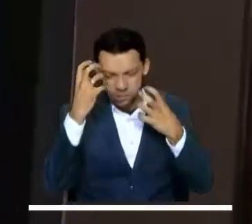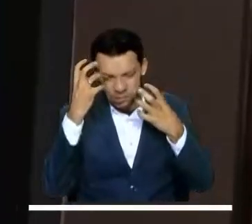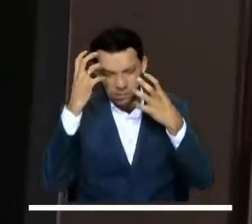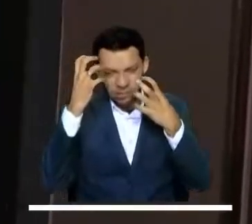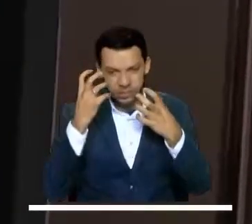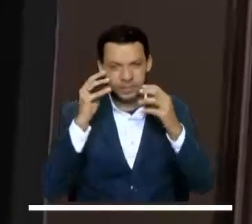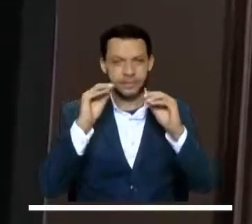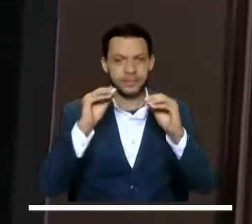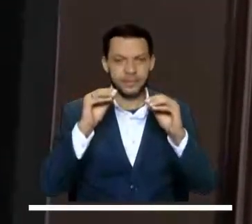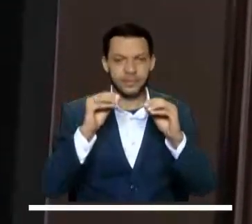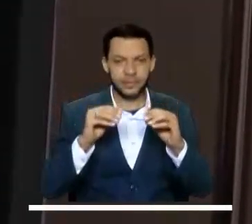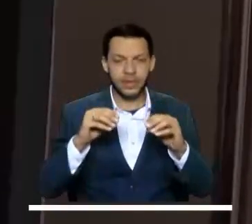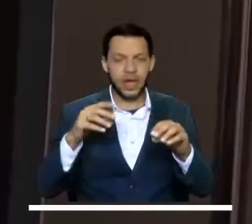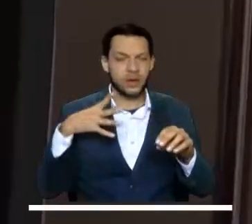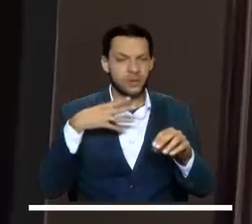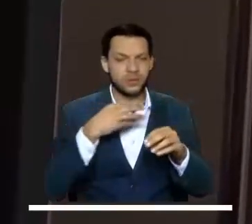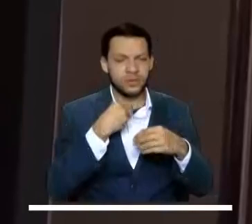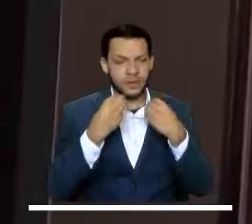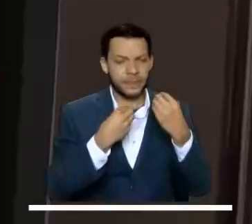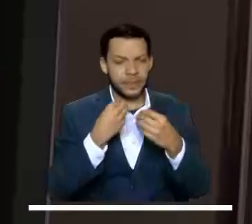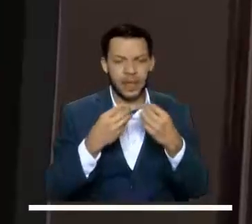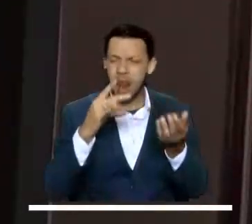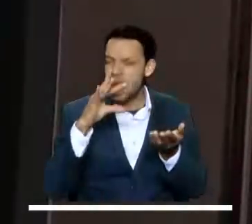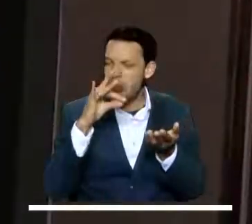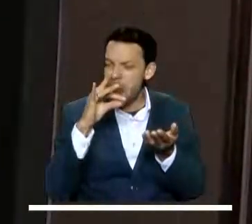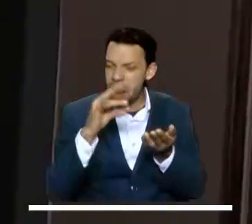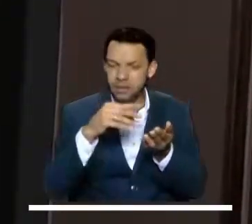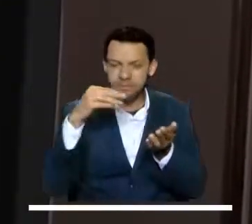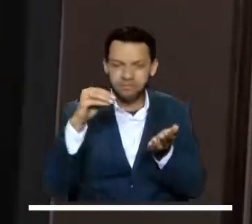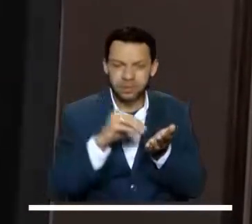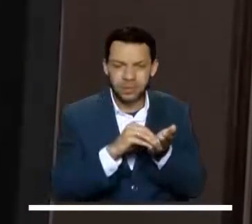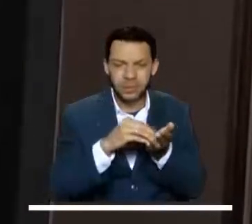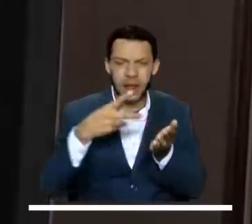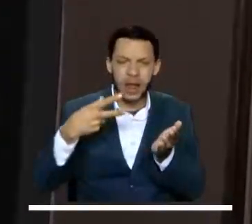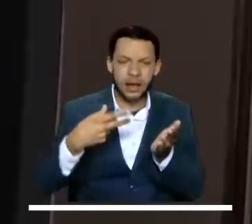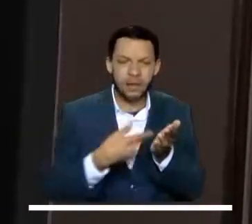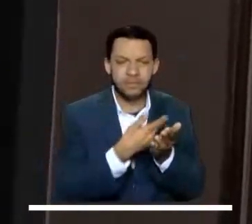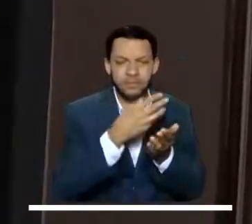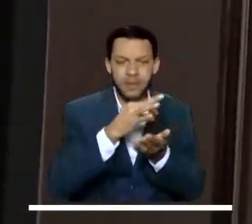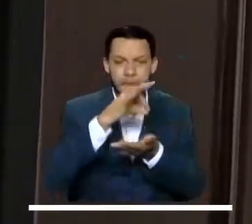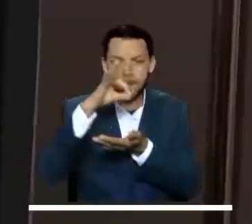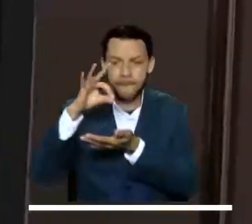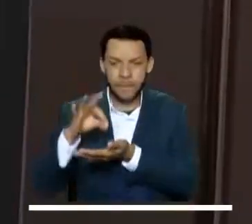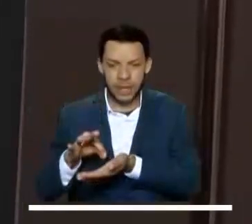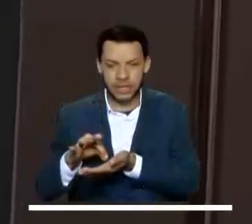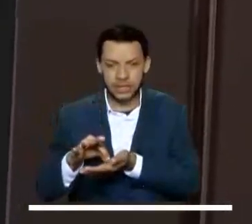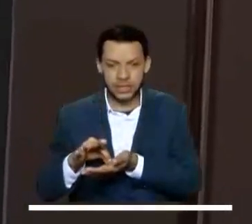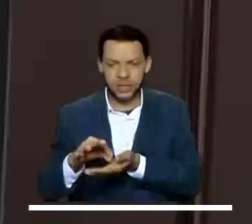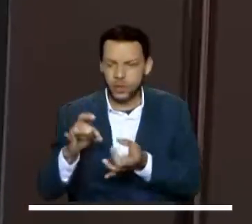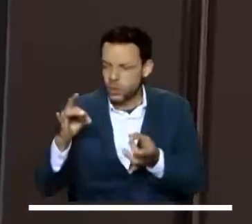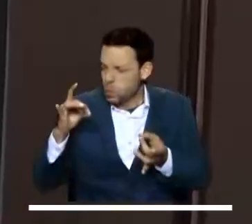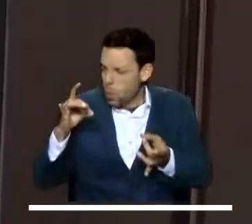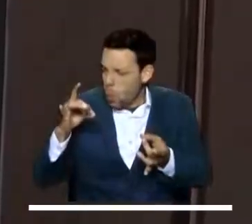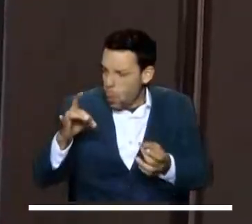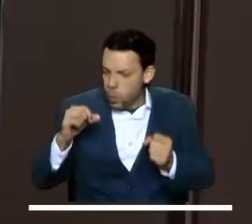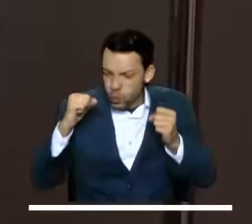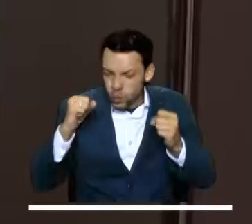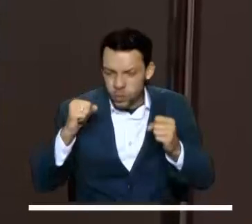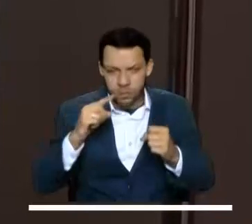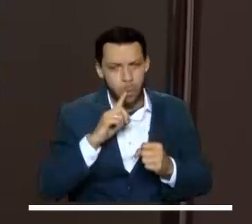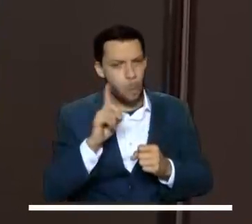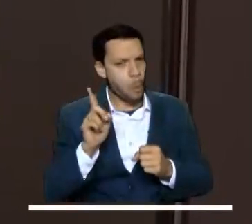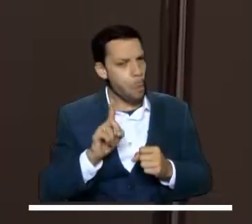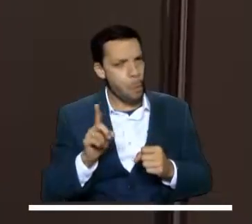medicamento. Ahí vamos a pellizcar la mucosa, cerramos. Esta toma de biopsia no es dolorosa. La gente cree que es dolorosa, la toma de la biopsia no